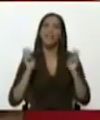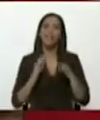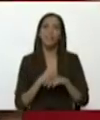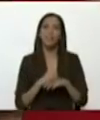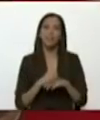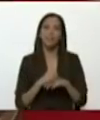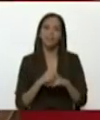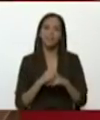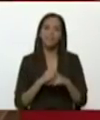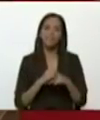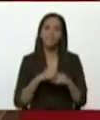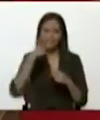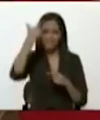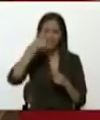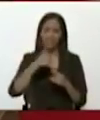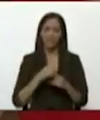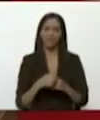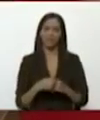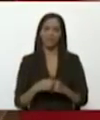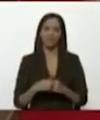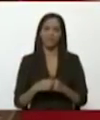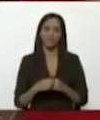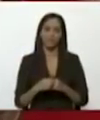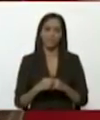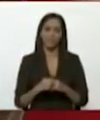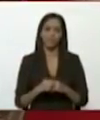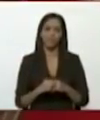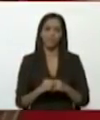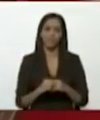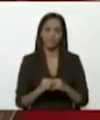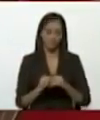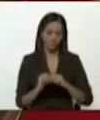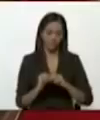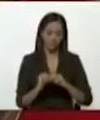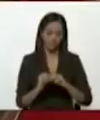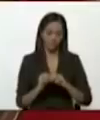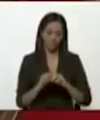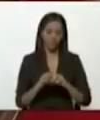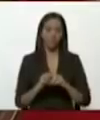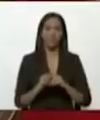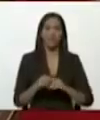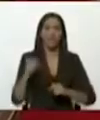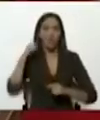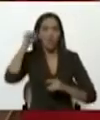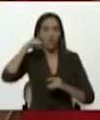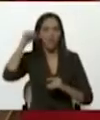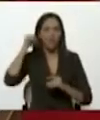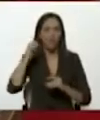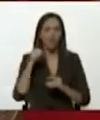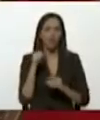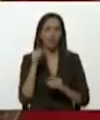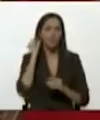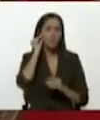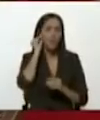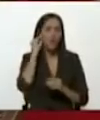El tema serio es que... Y hay algunos videos de Vanessa Vallejo, una periodista colombiana